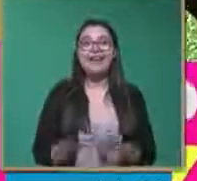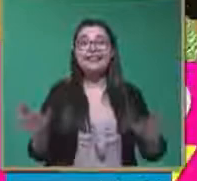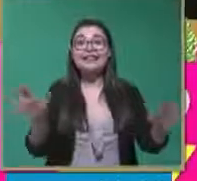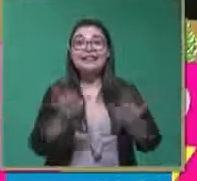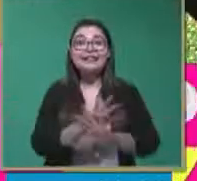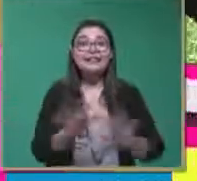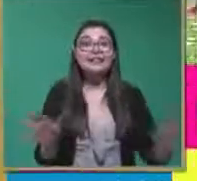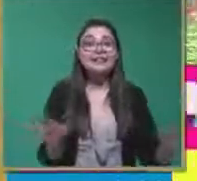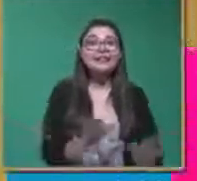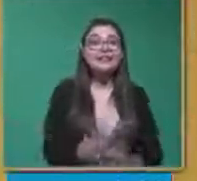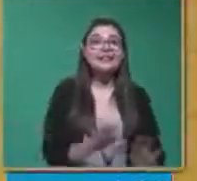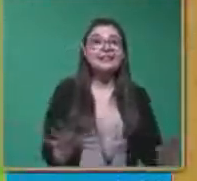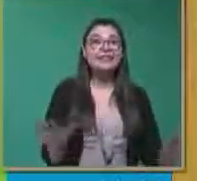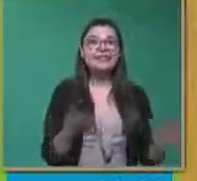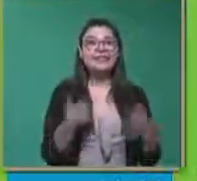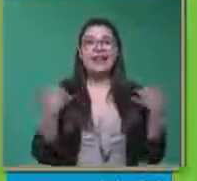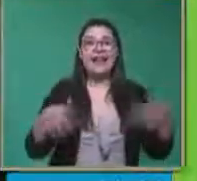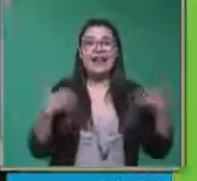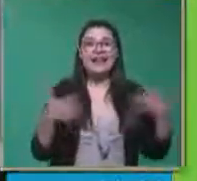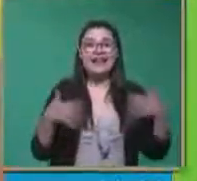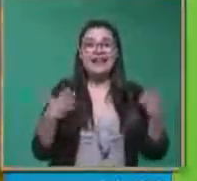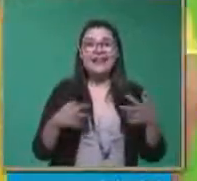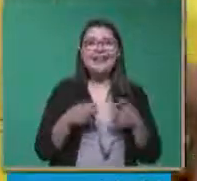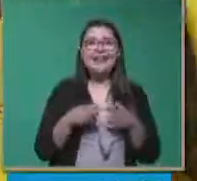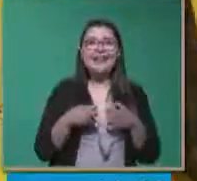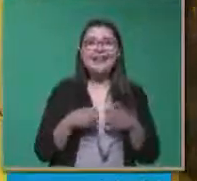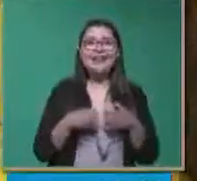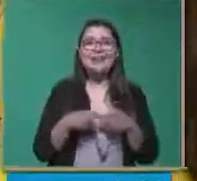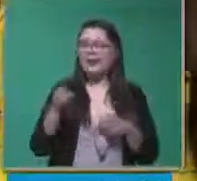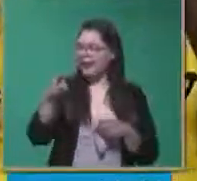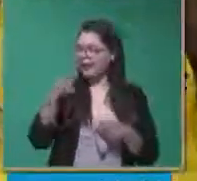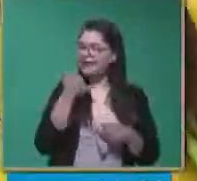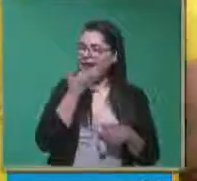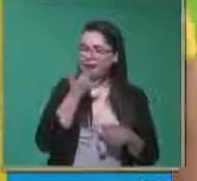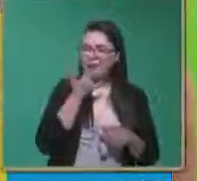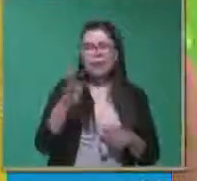otro lado, para el otro lado. ¡Qué tramposas están viendo de mí!